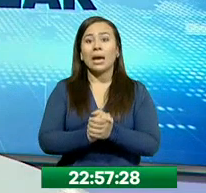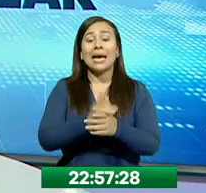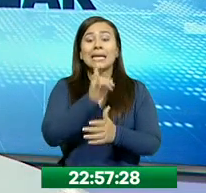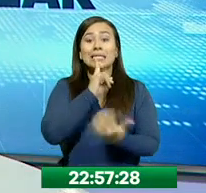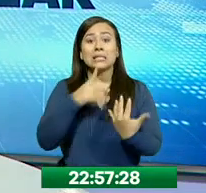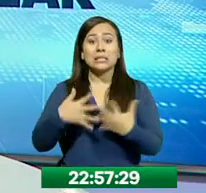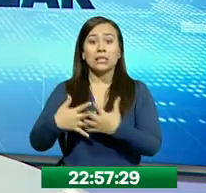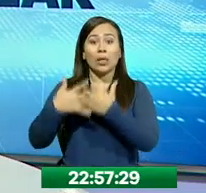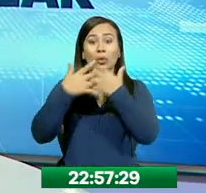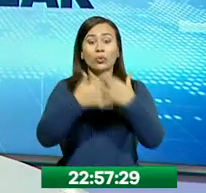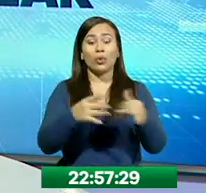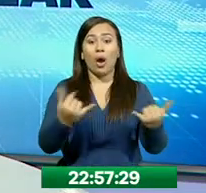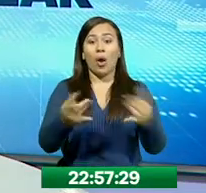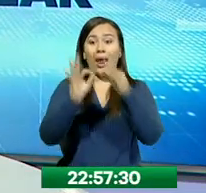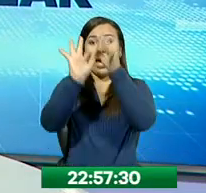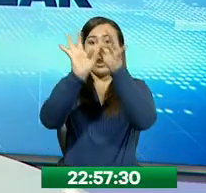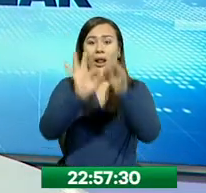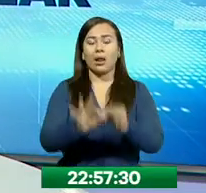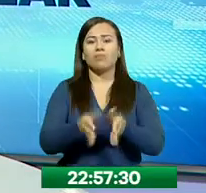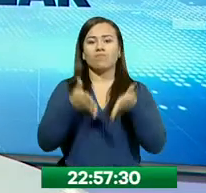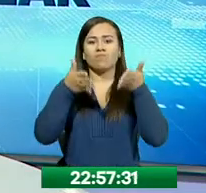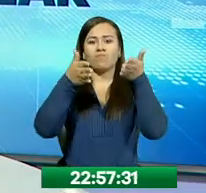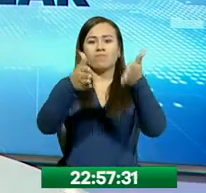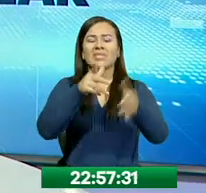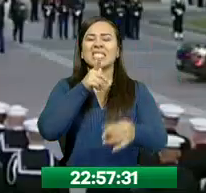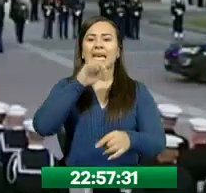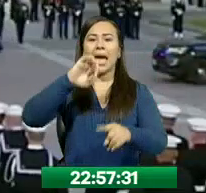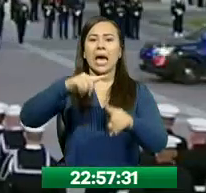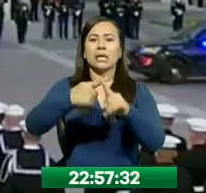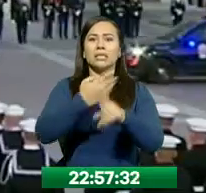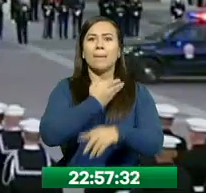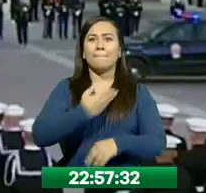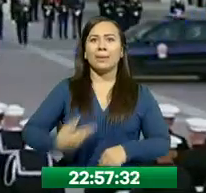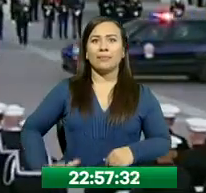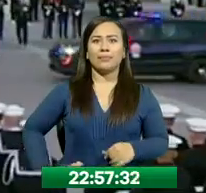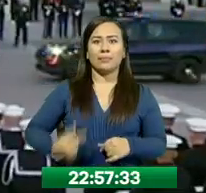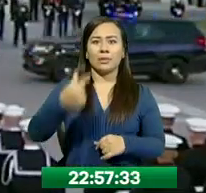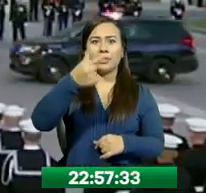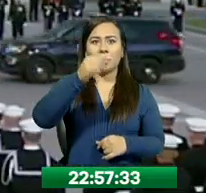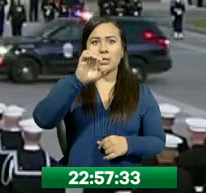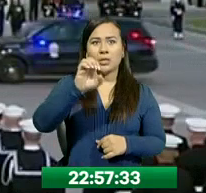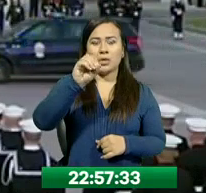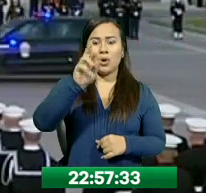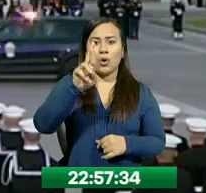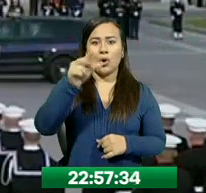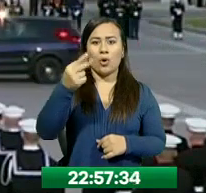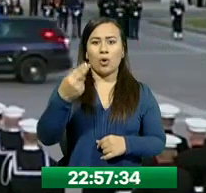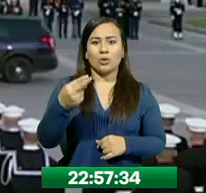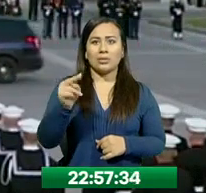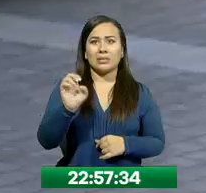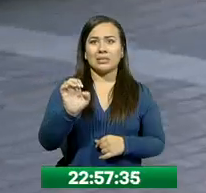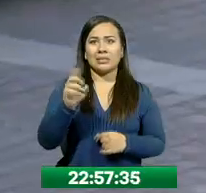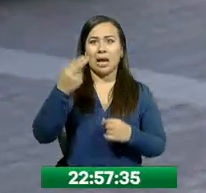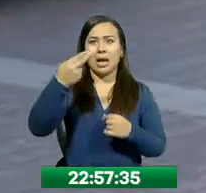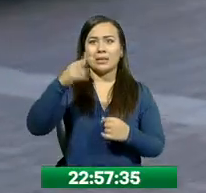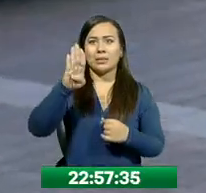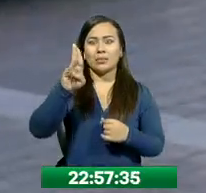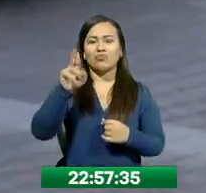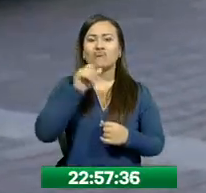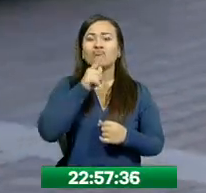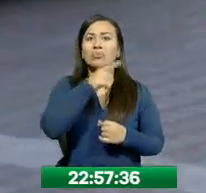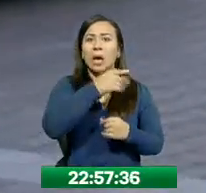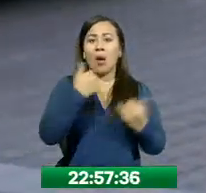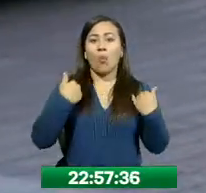Estados Unidos prepara un imponente funeral para el expresidente George H.W. Bush. Sus restos llegaron esta tarde